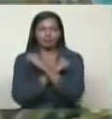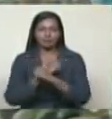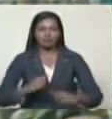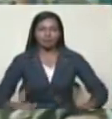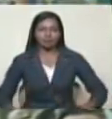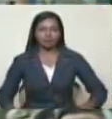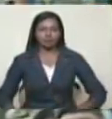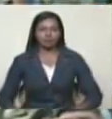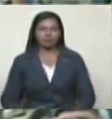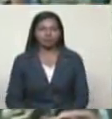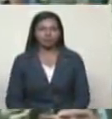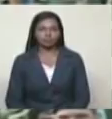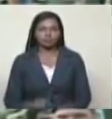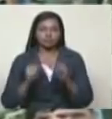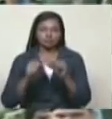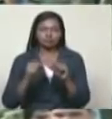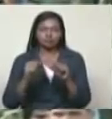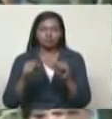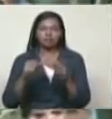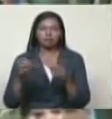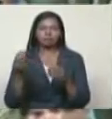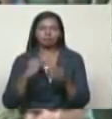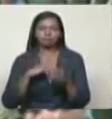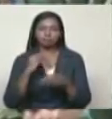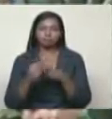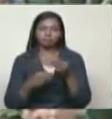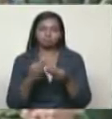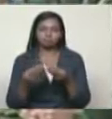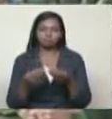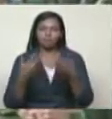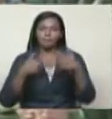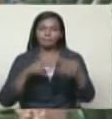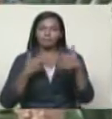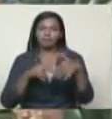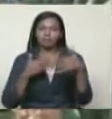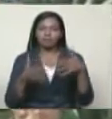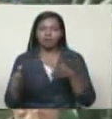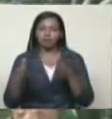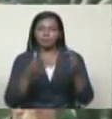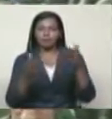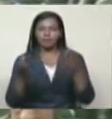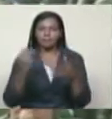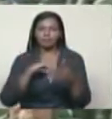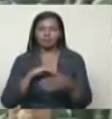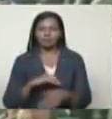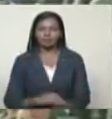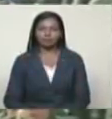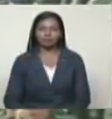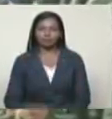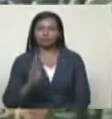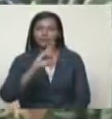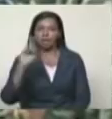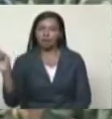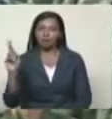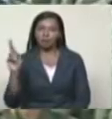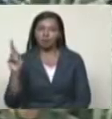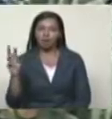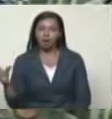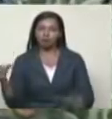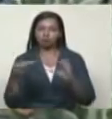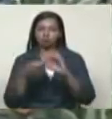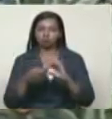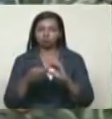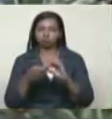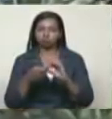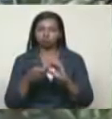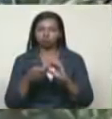Bolivariana seguirá transitando, marchando el camino de la República, de la unión, de